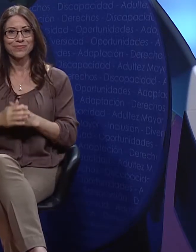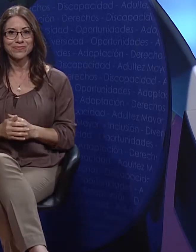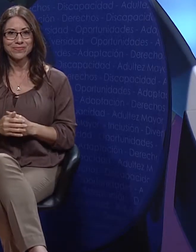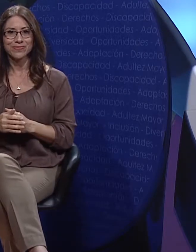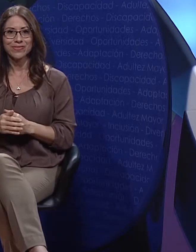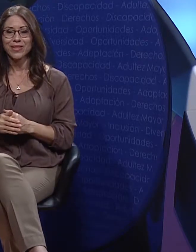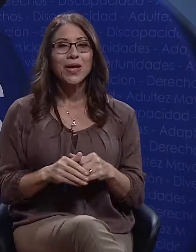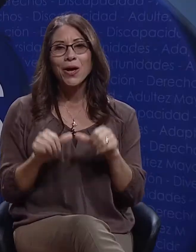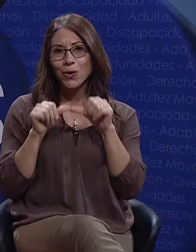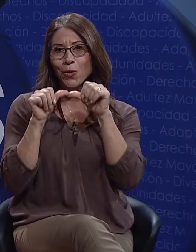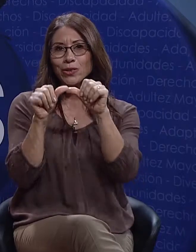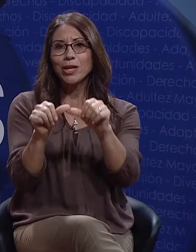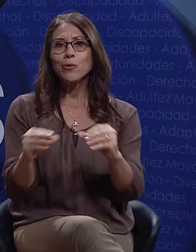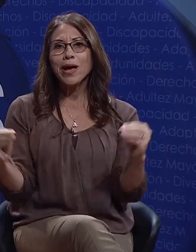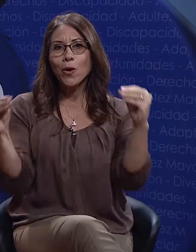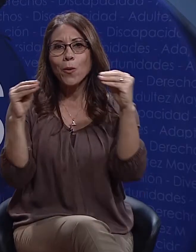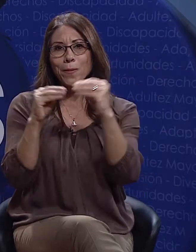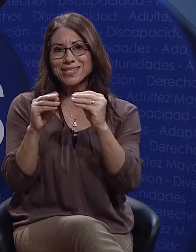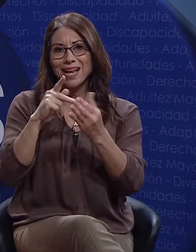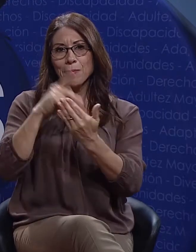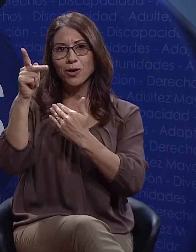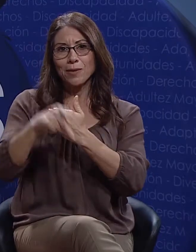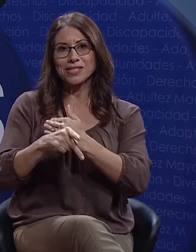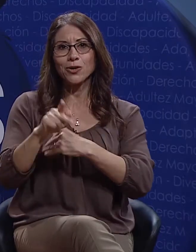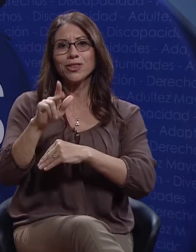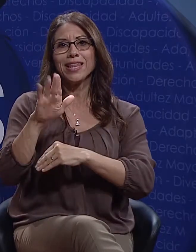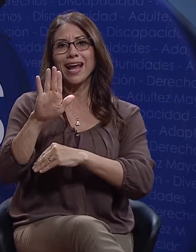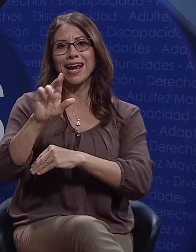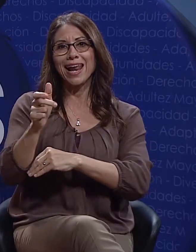edición. Continúe con más de la